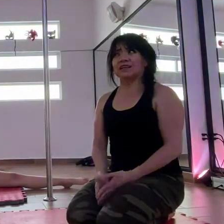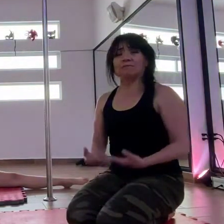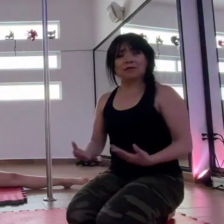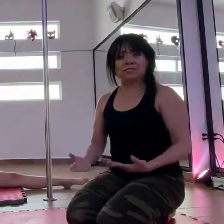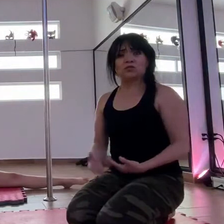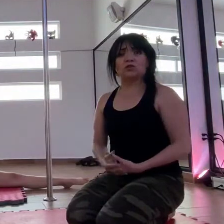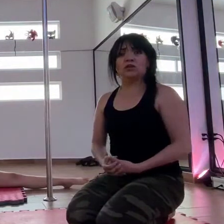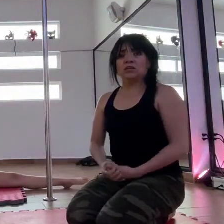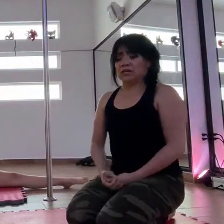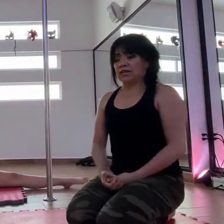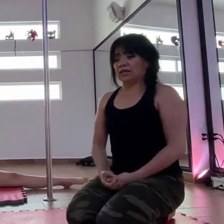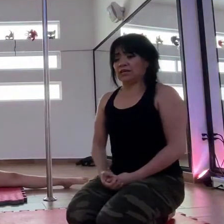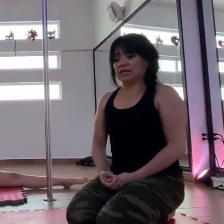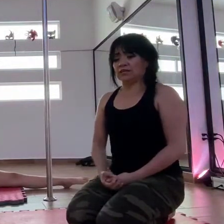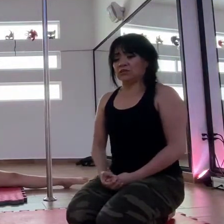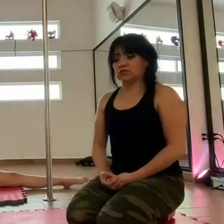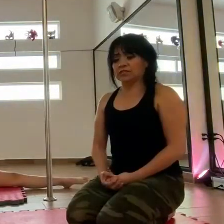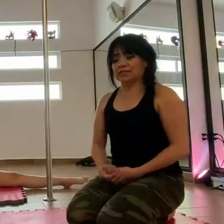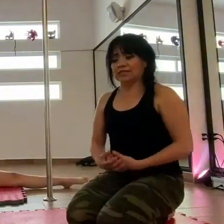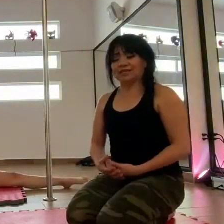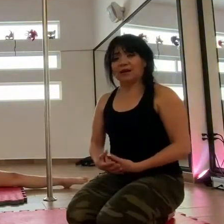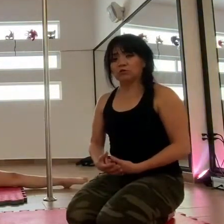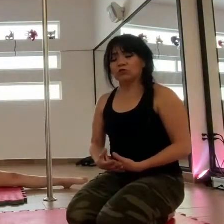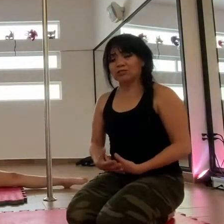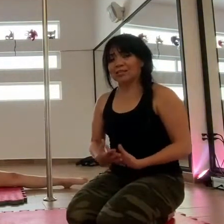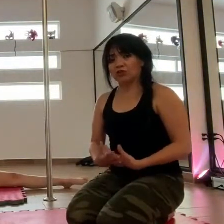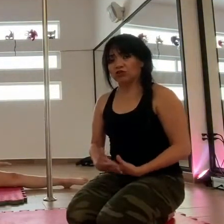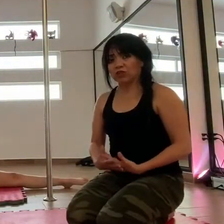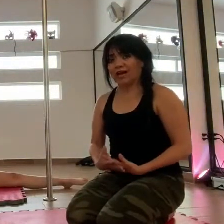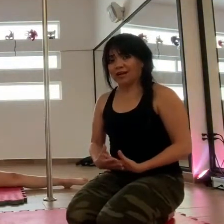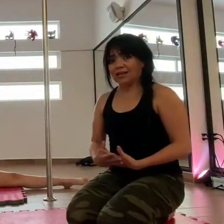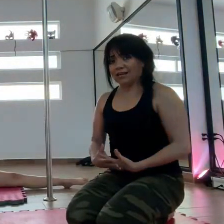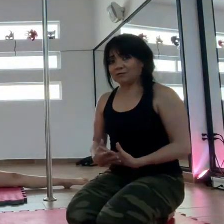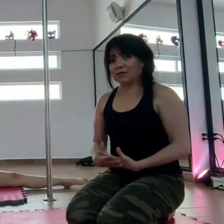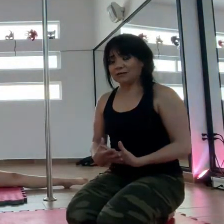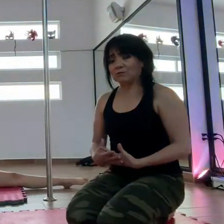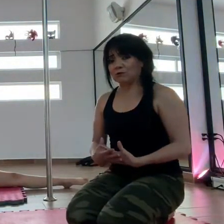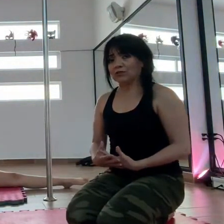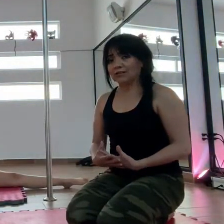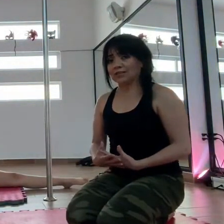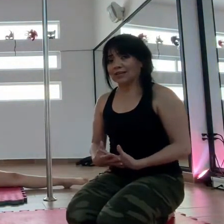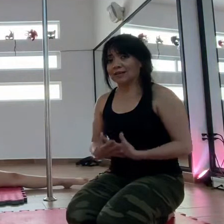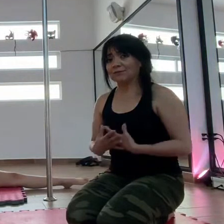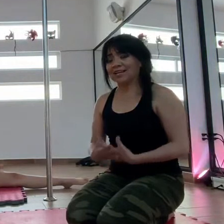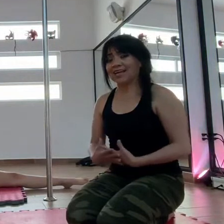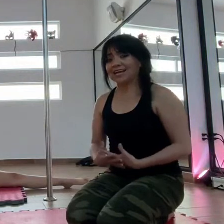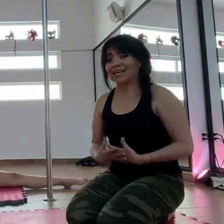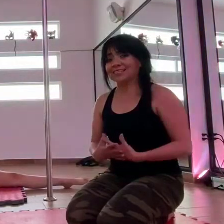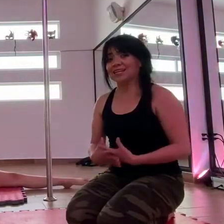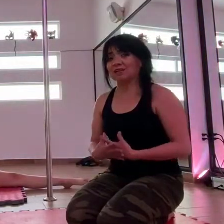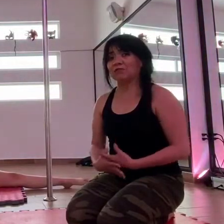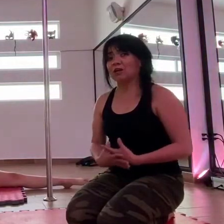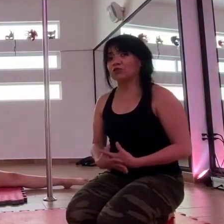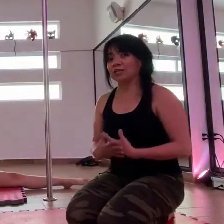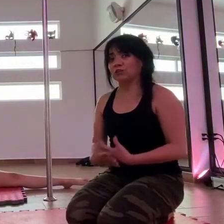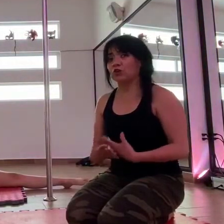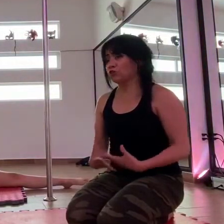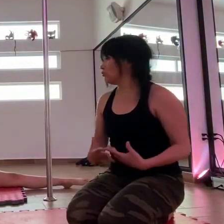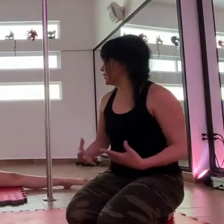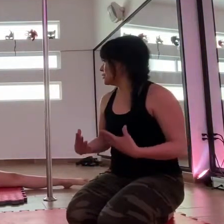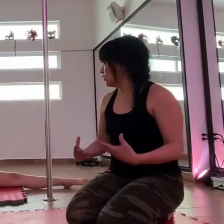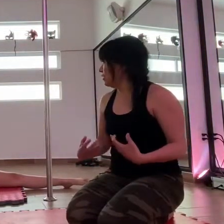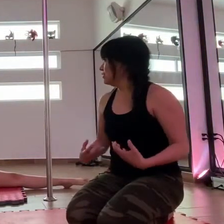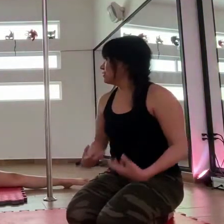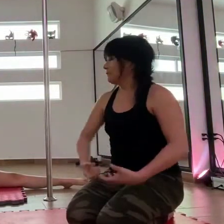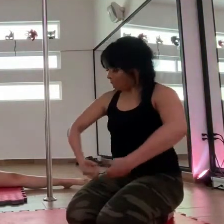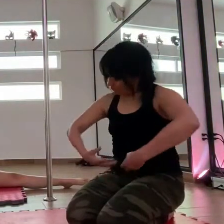que traen peso, no se sienten a gusto, se nota. Es bien importante que la mirada es el reflejo de